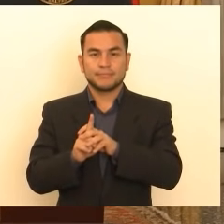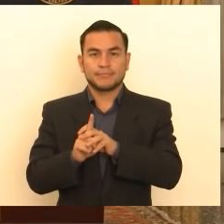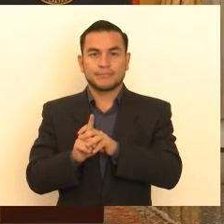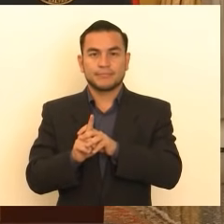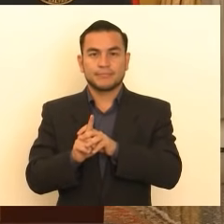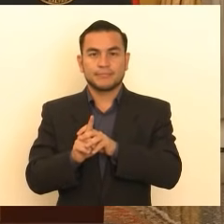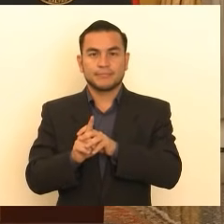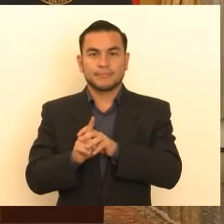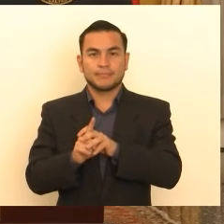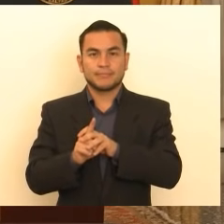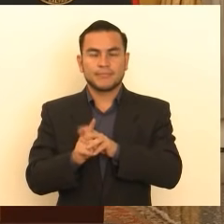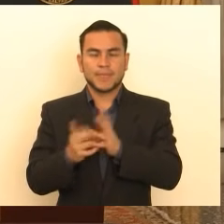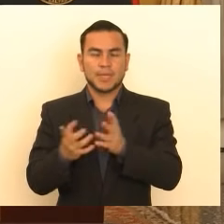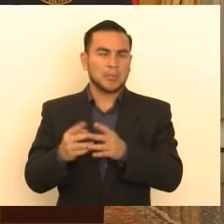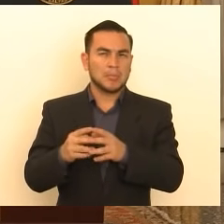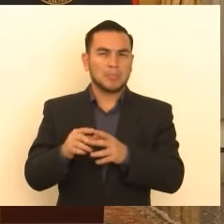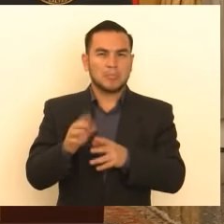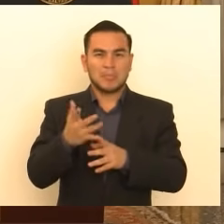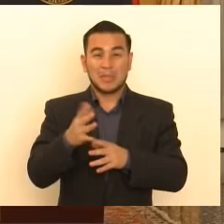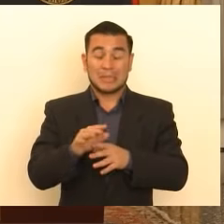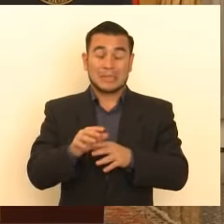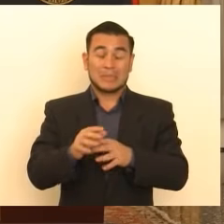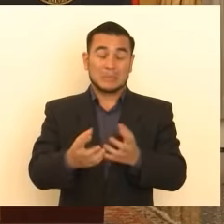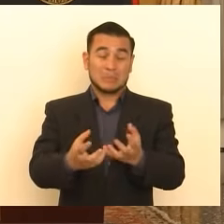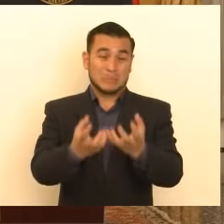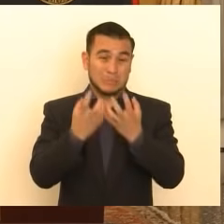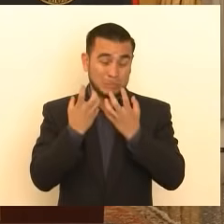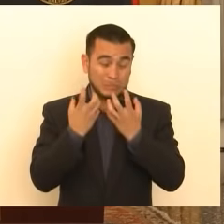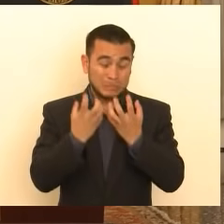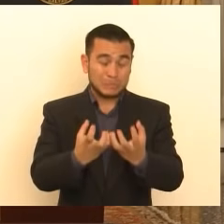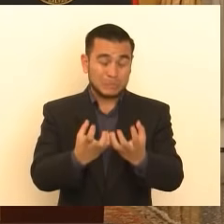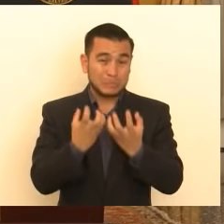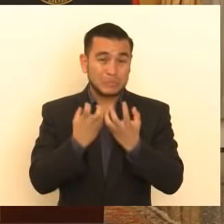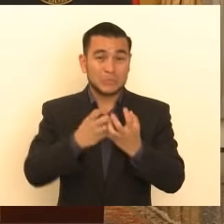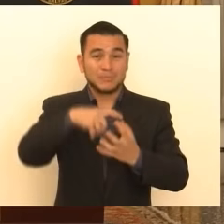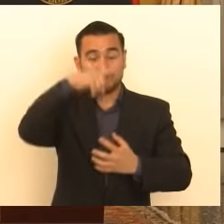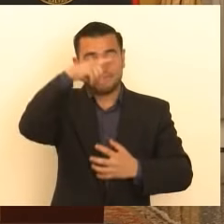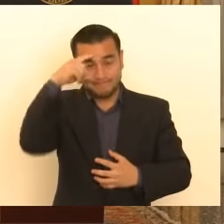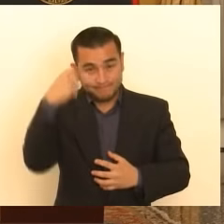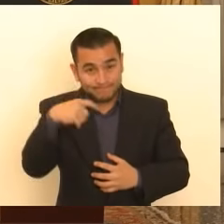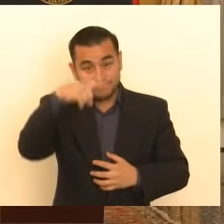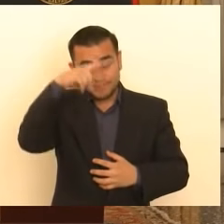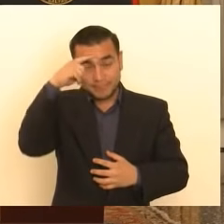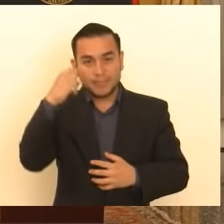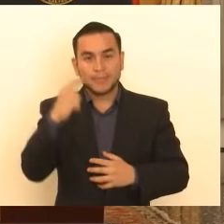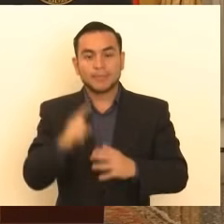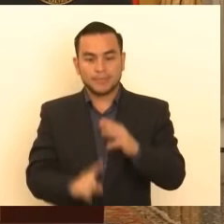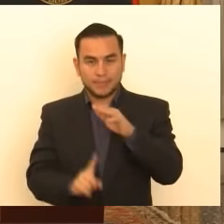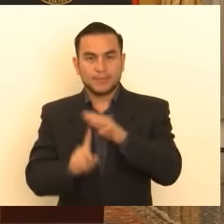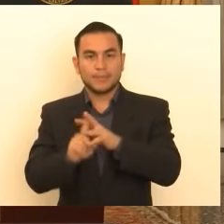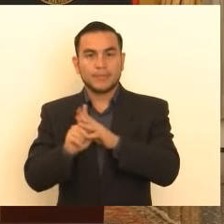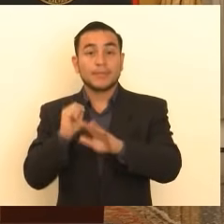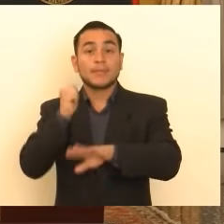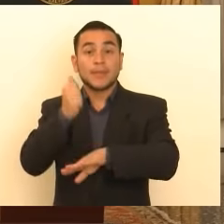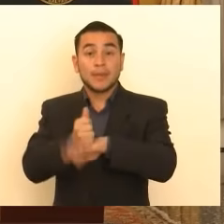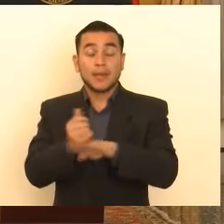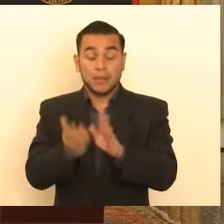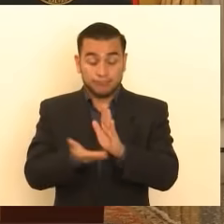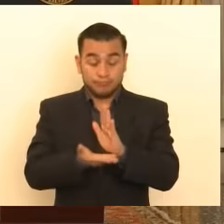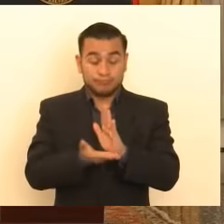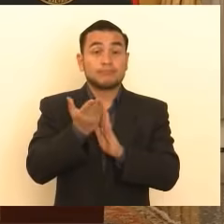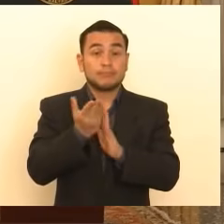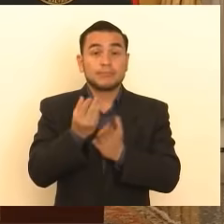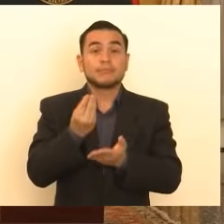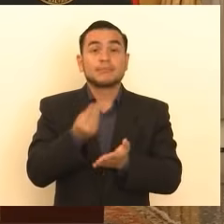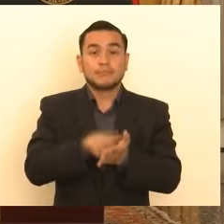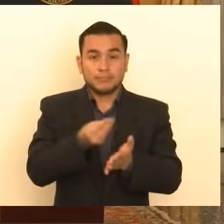para no exagerar en el número, cientos de miles de empleos y generará un crecimiento económico sin precedentes en nuestro